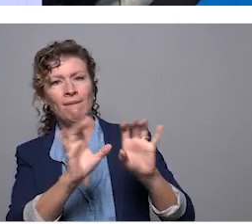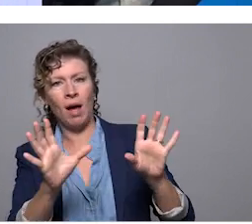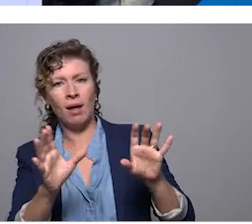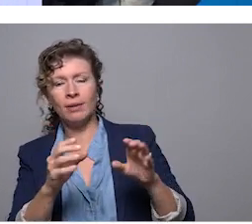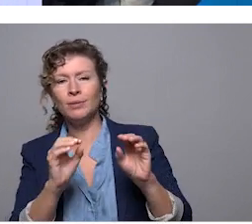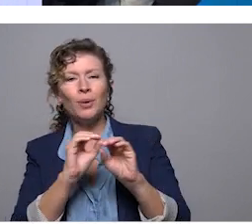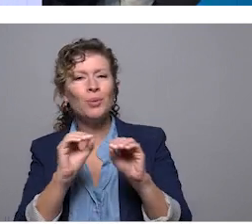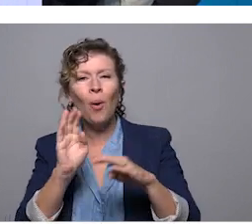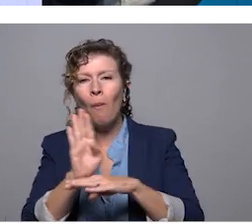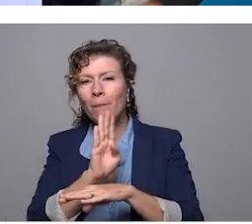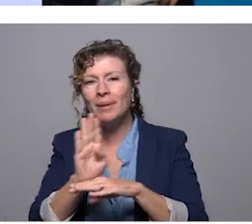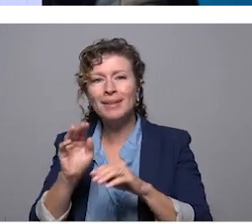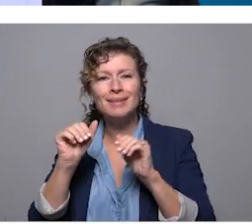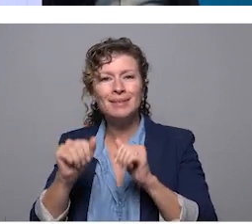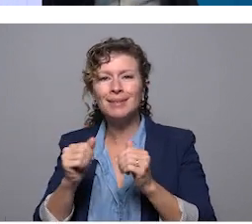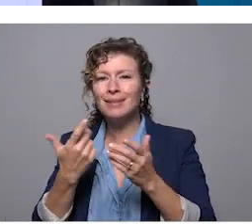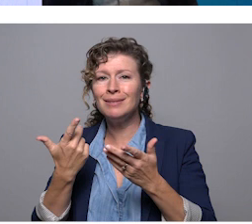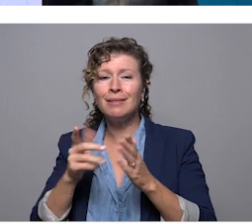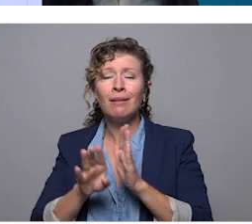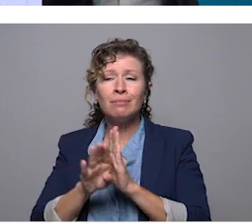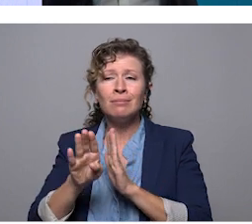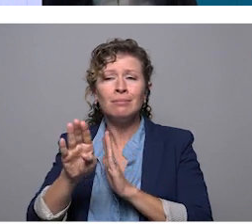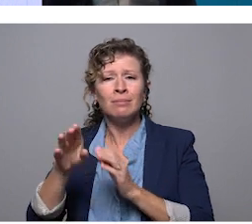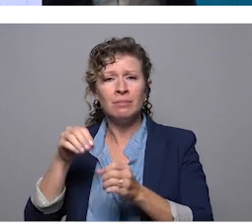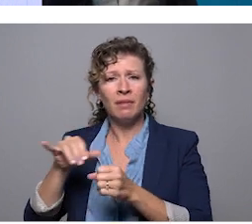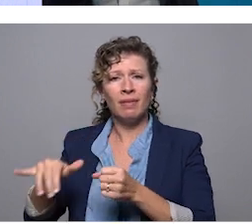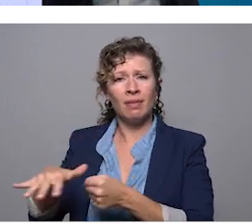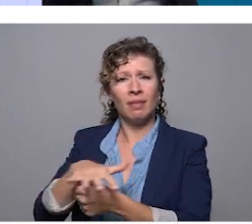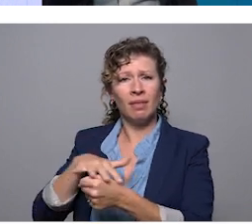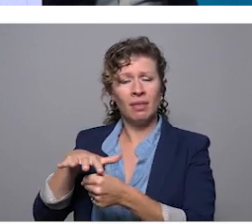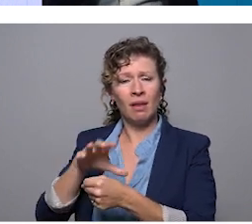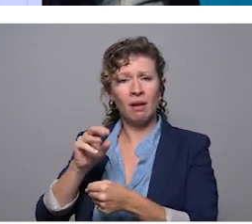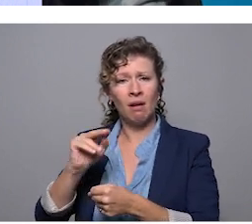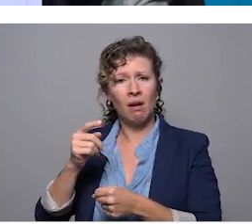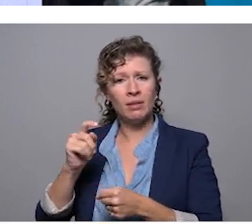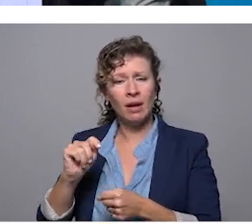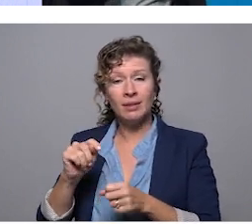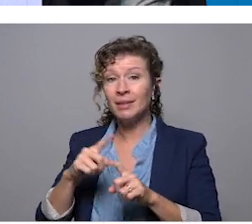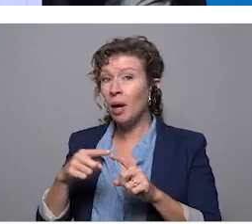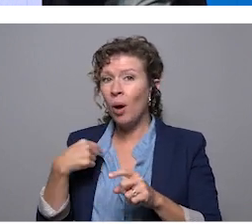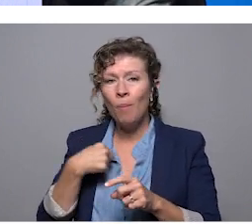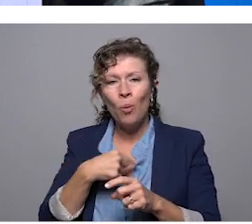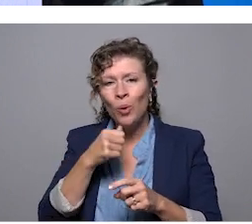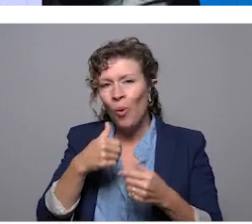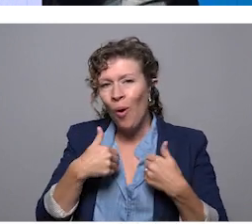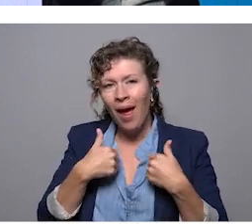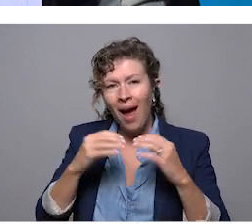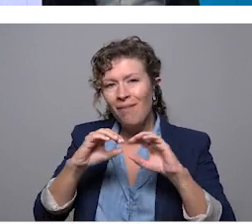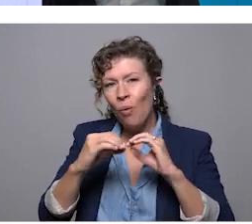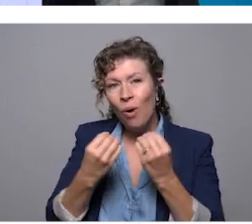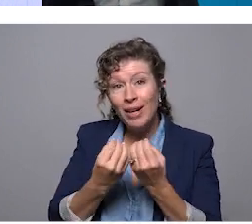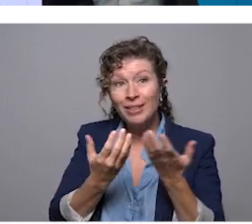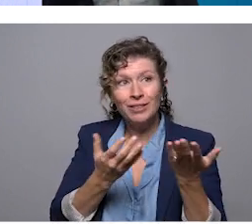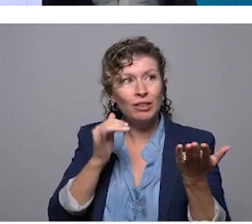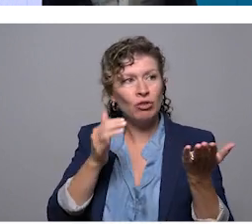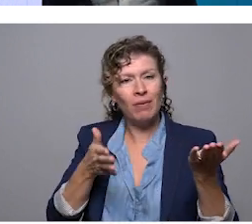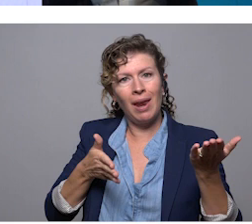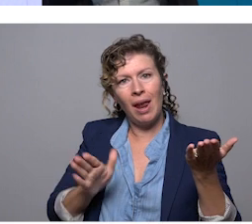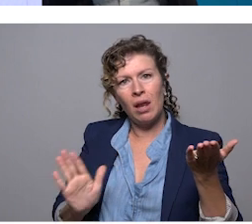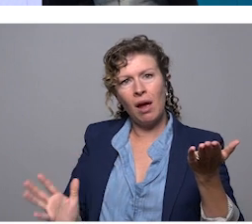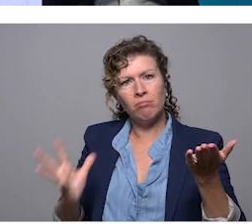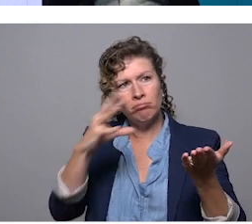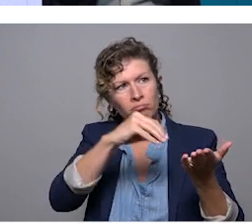inclusión social si no tenemos organizaciones que permitan la inclusión política que es la